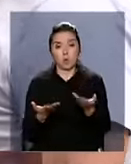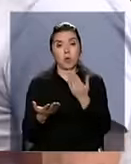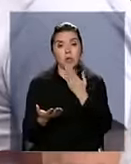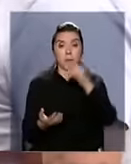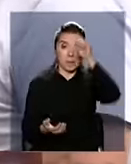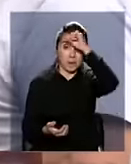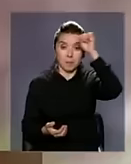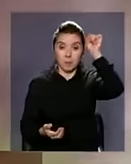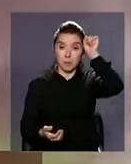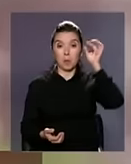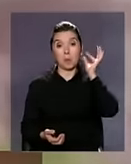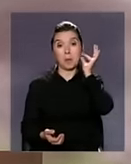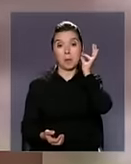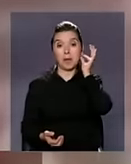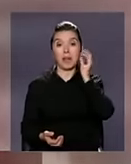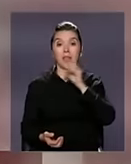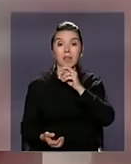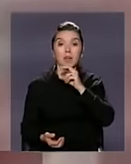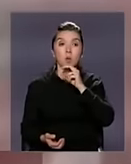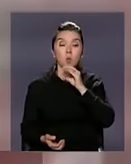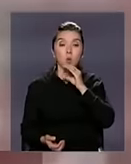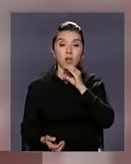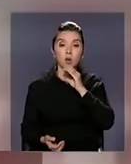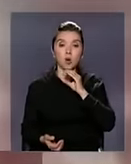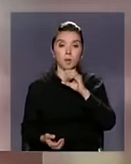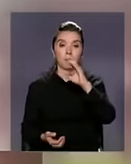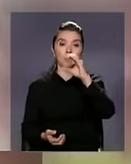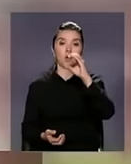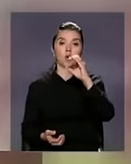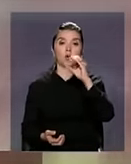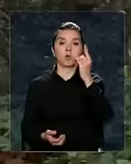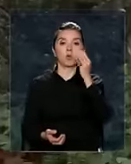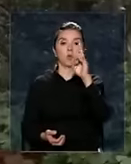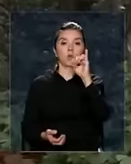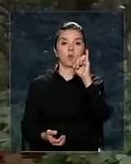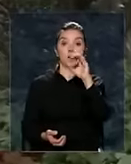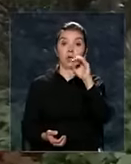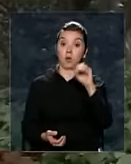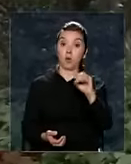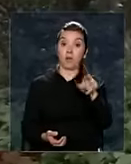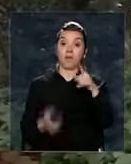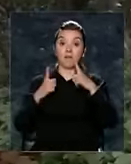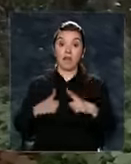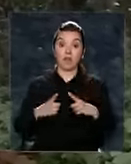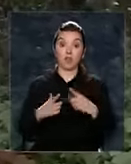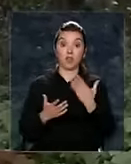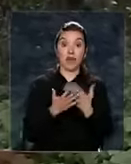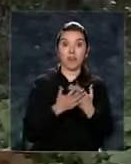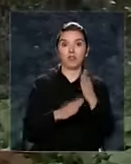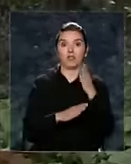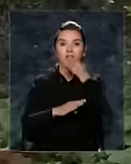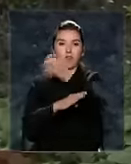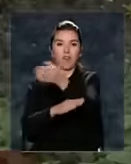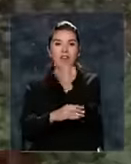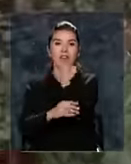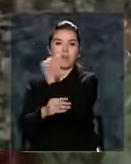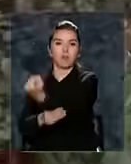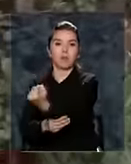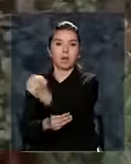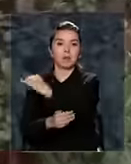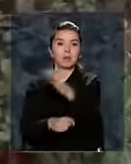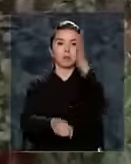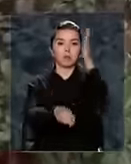de Curicó. Ella asegura haber sido despedida tras su periodo de vacaciones que ocupó para ir a combatir los incendios. Y encontrarme con esta sorpresa